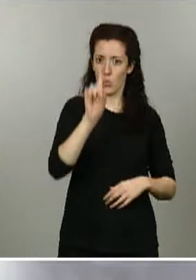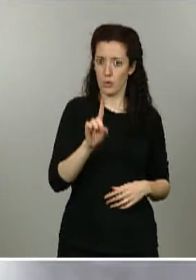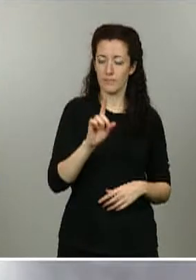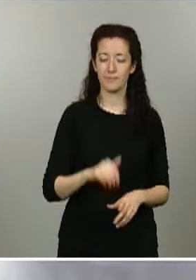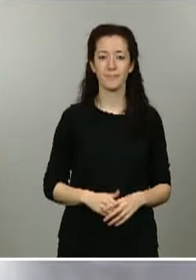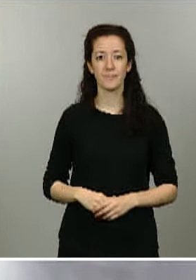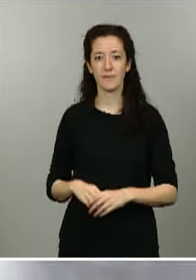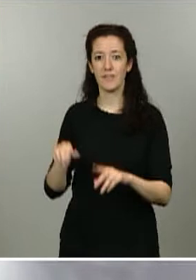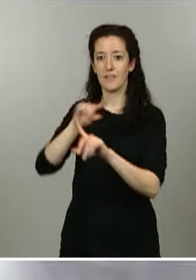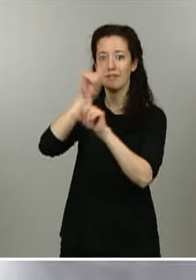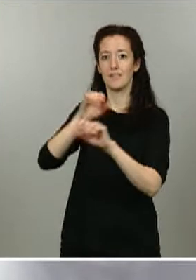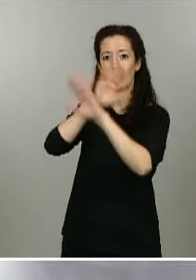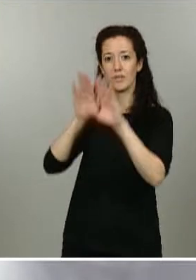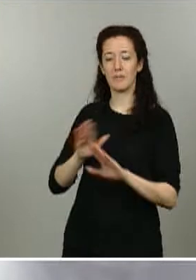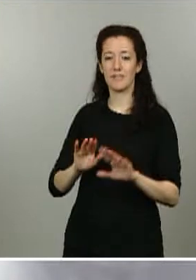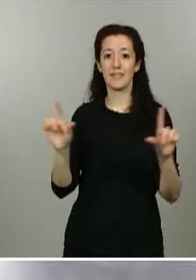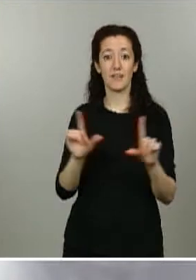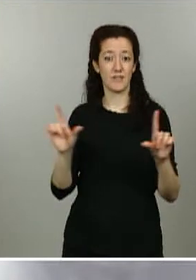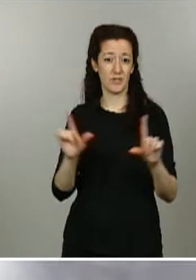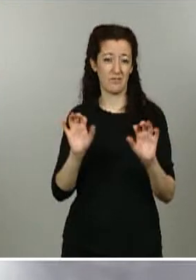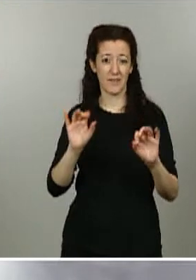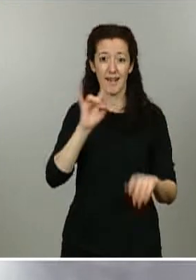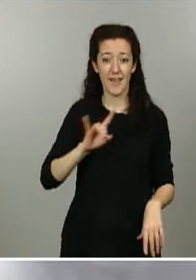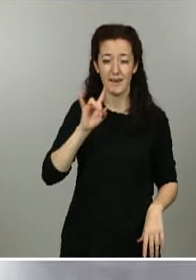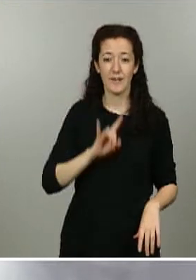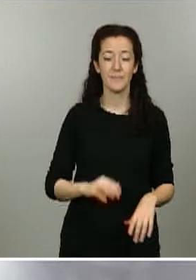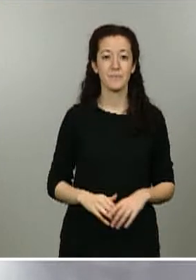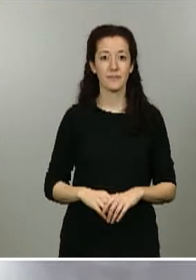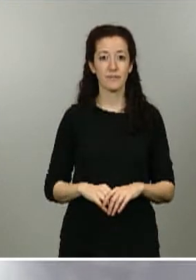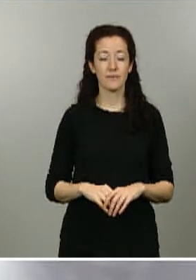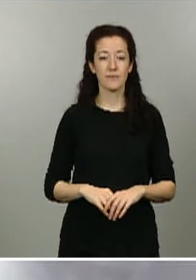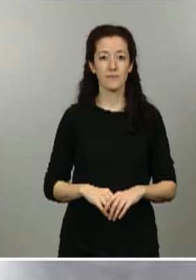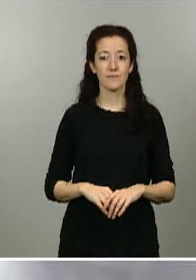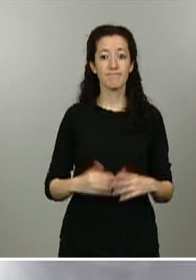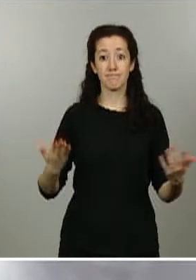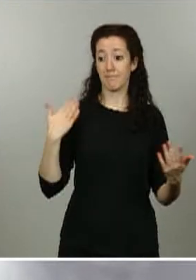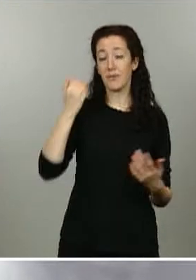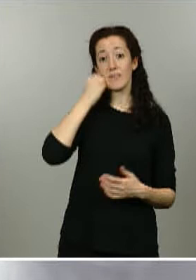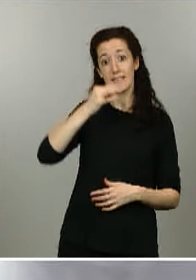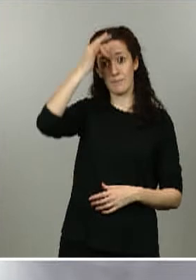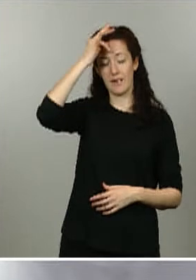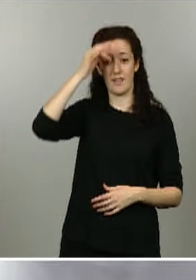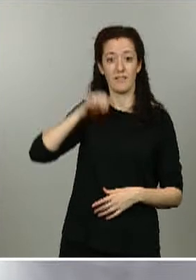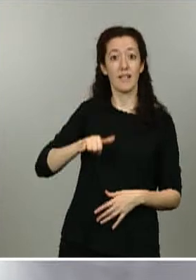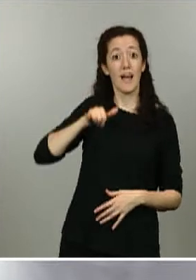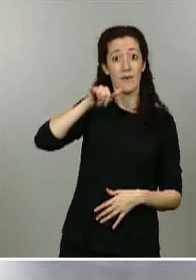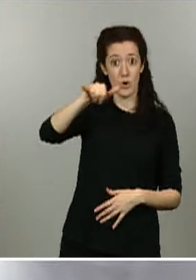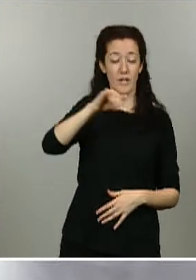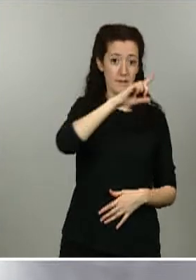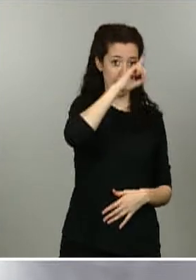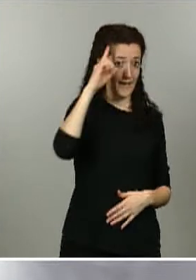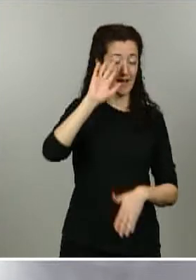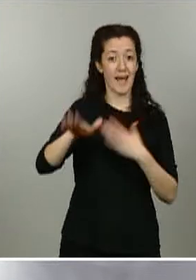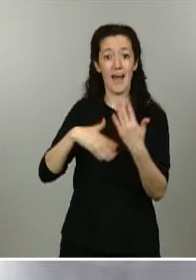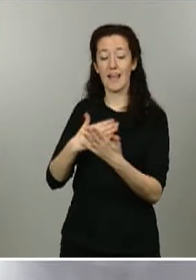la Televisión Autonómica Canaria, que describe lo que ha ocurrido este fin de semana cuando un avión que volaba de Madrid a Gran Canaria, al parecer,